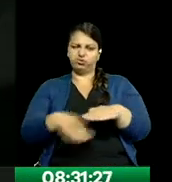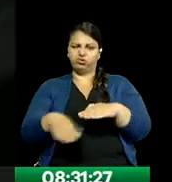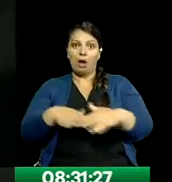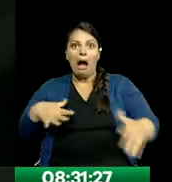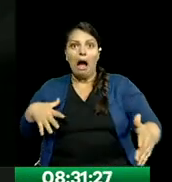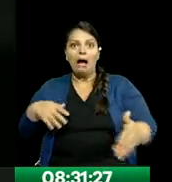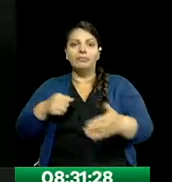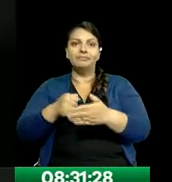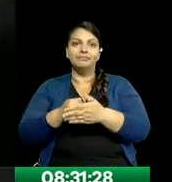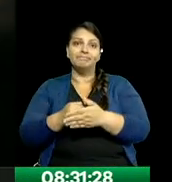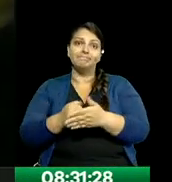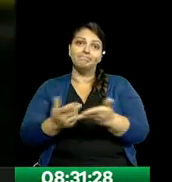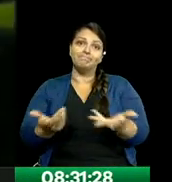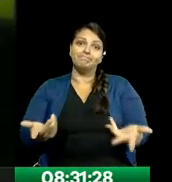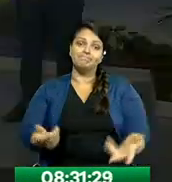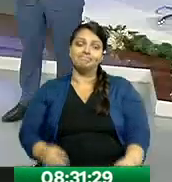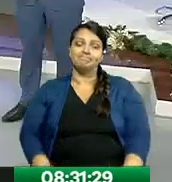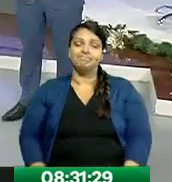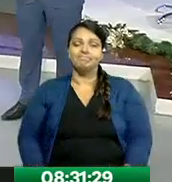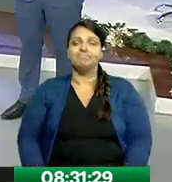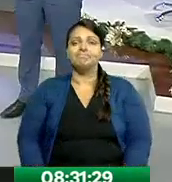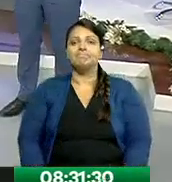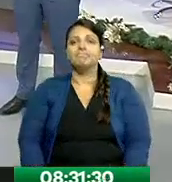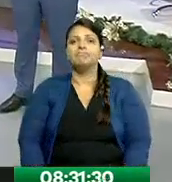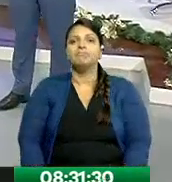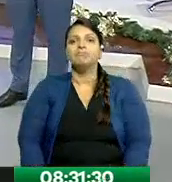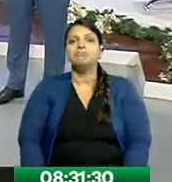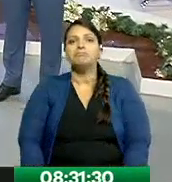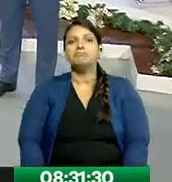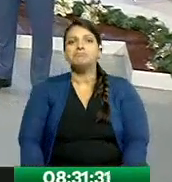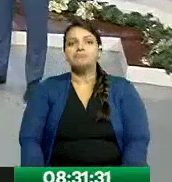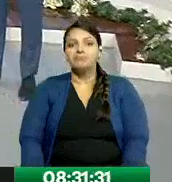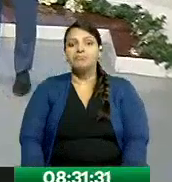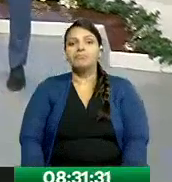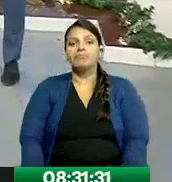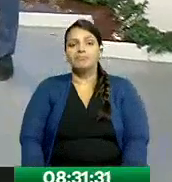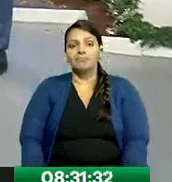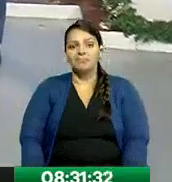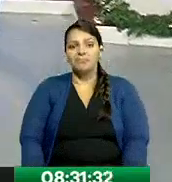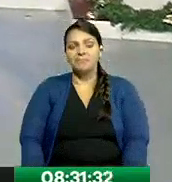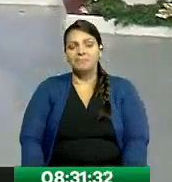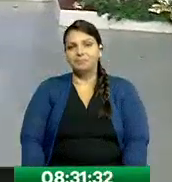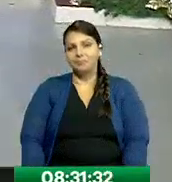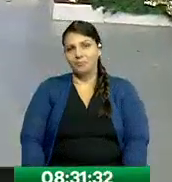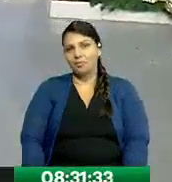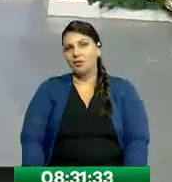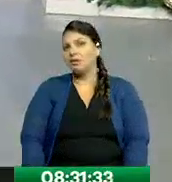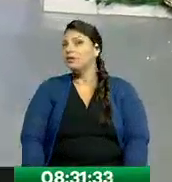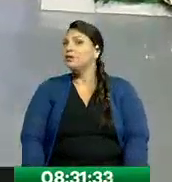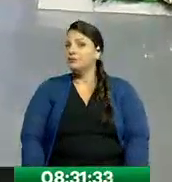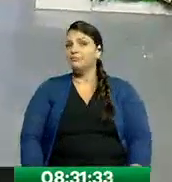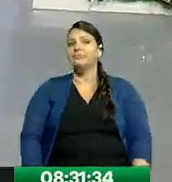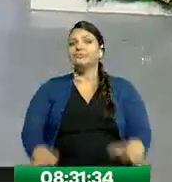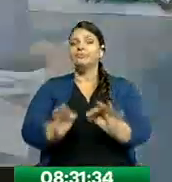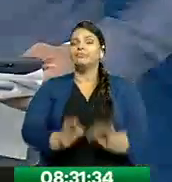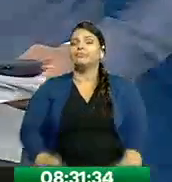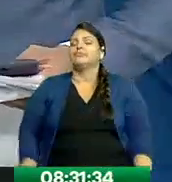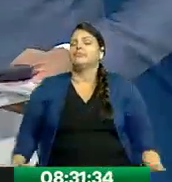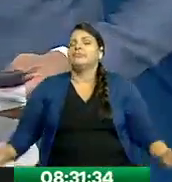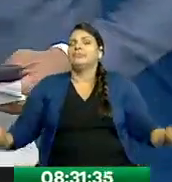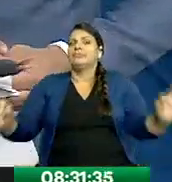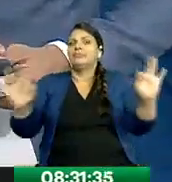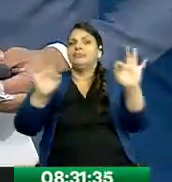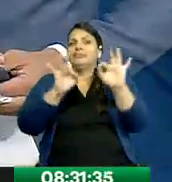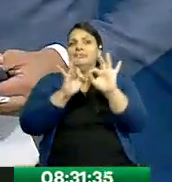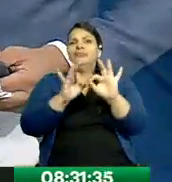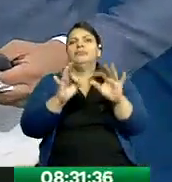informó Jorge Escobar. Y eso es verdad, en cualquier momento del calendario, y hay que tener las precauciones del caso, sobre todo